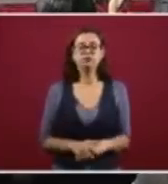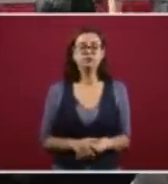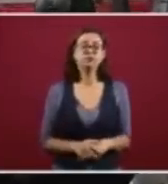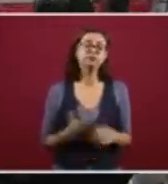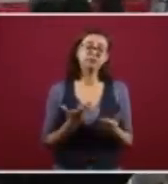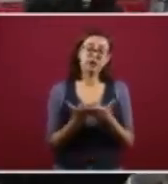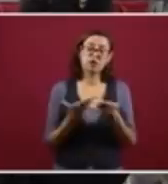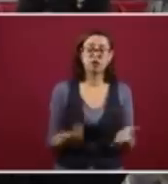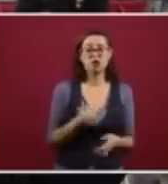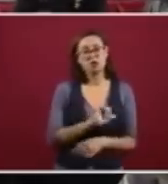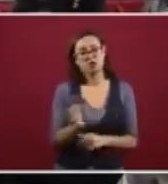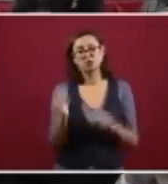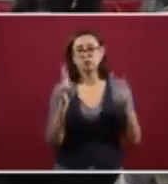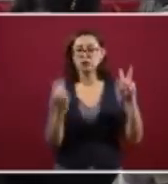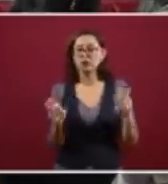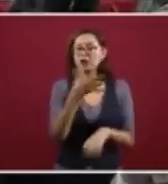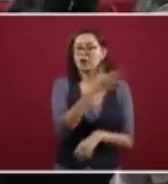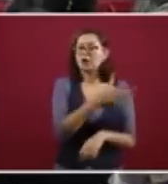lo general, si les parece.